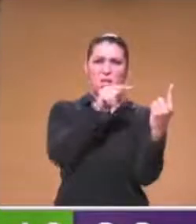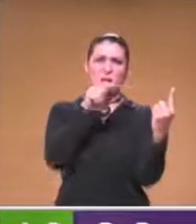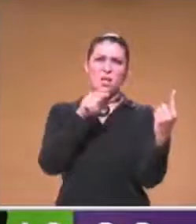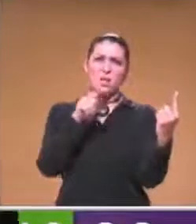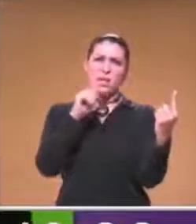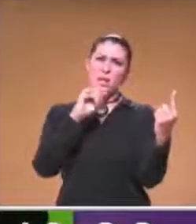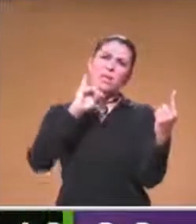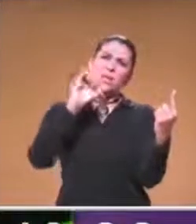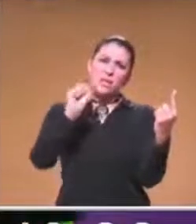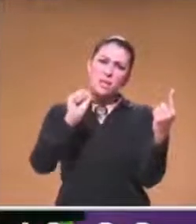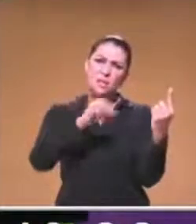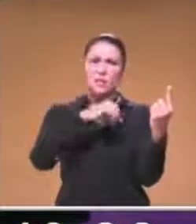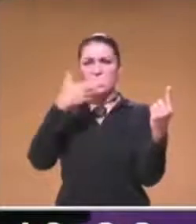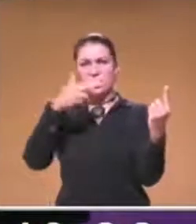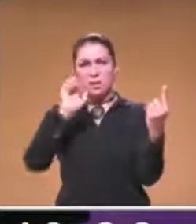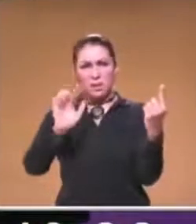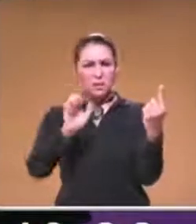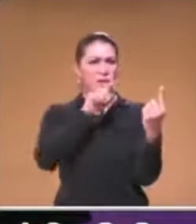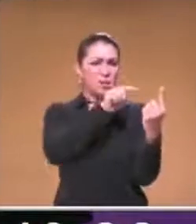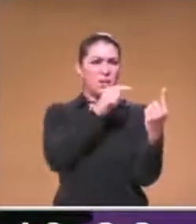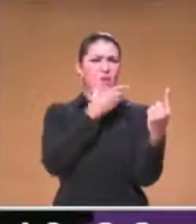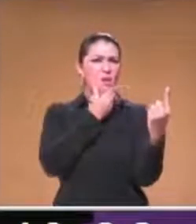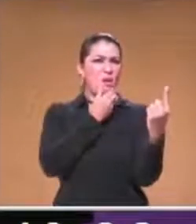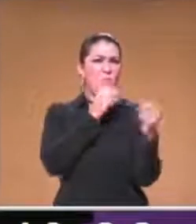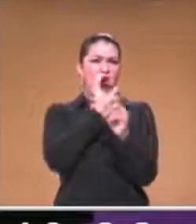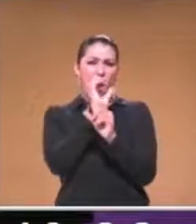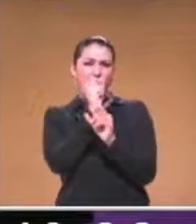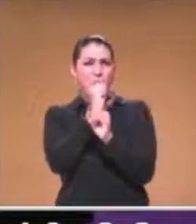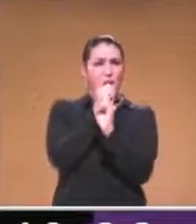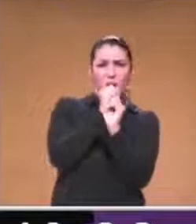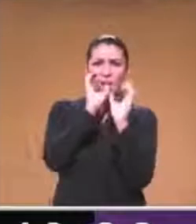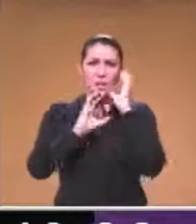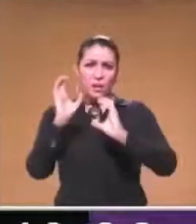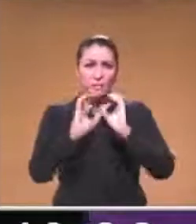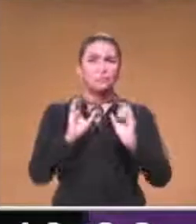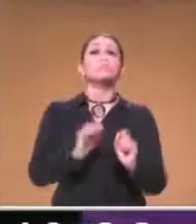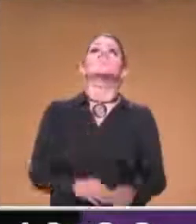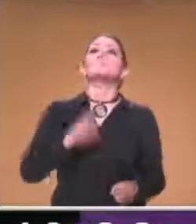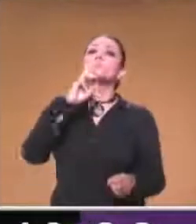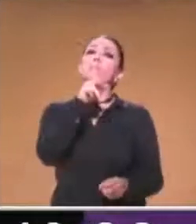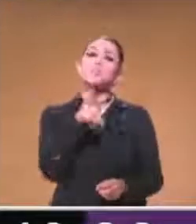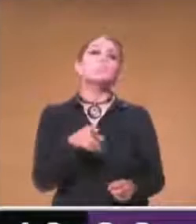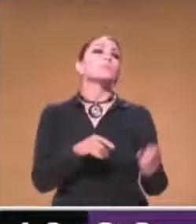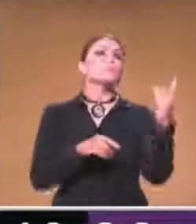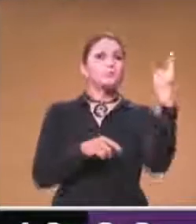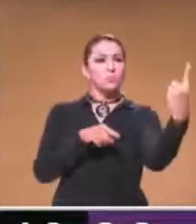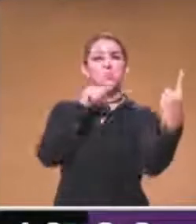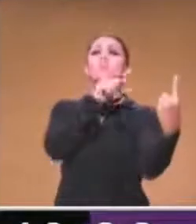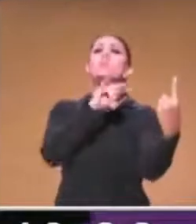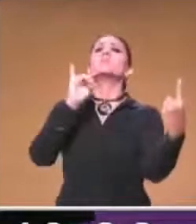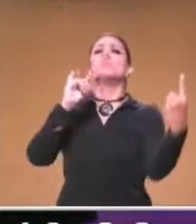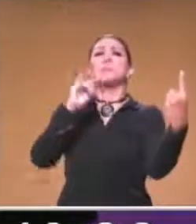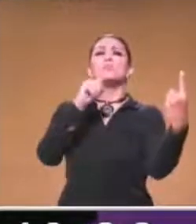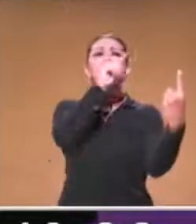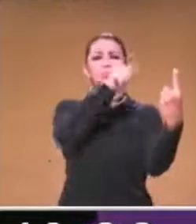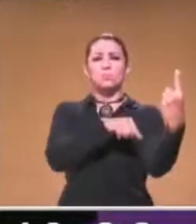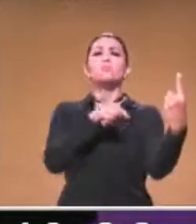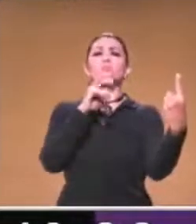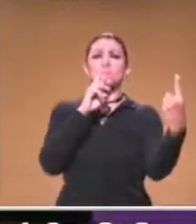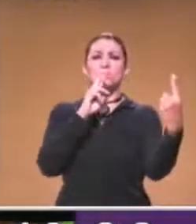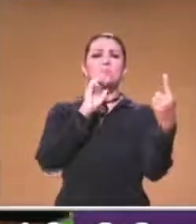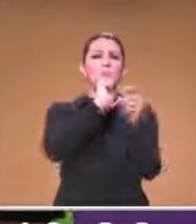Ricky Martin? Y la respuesta, si es positiva, sería Yes, he is. Sí, sí lo